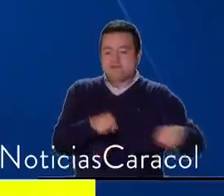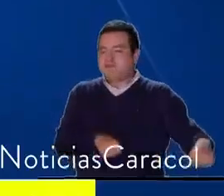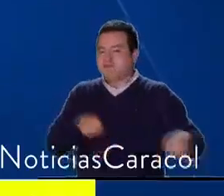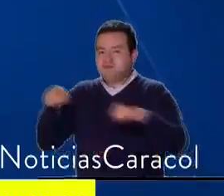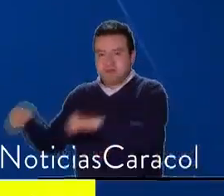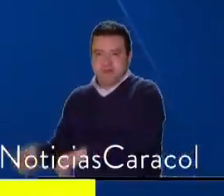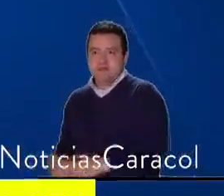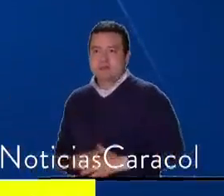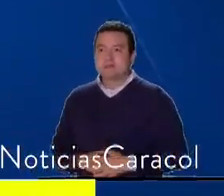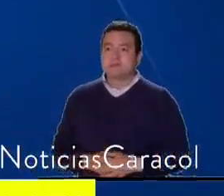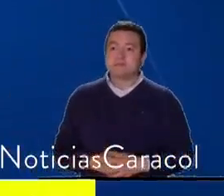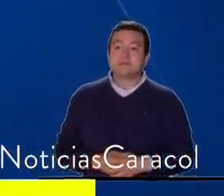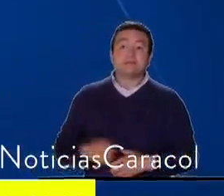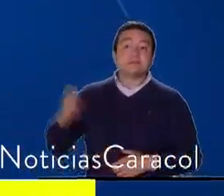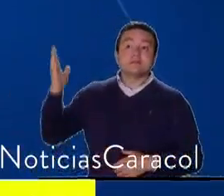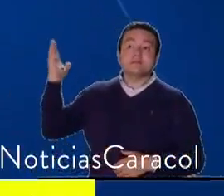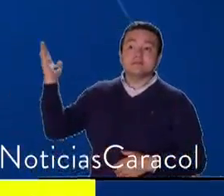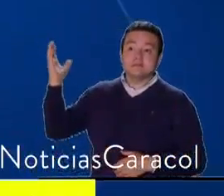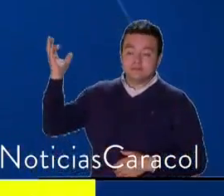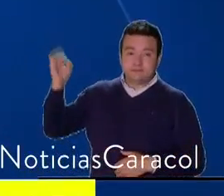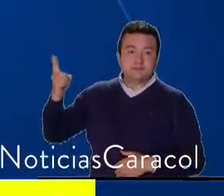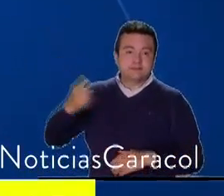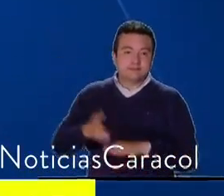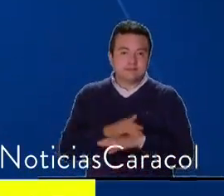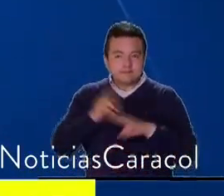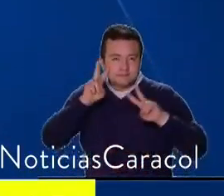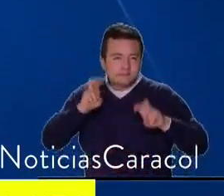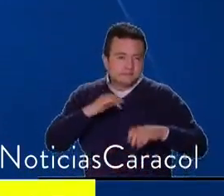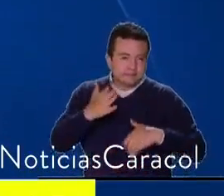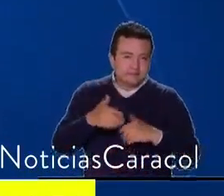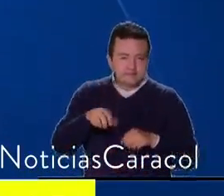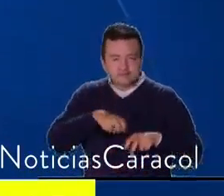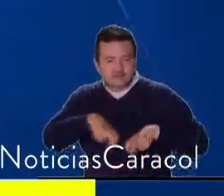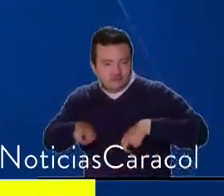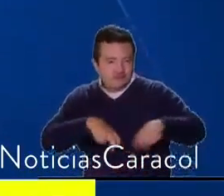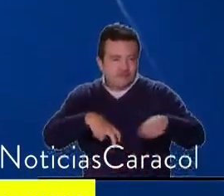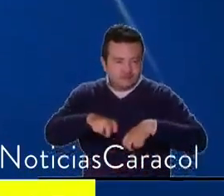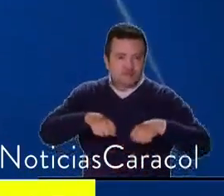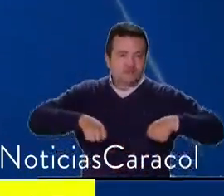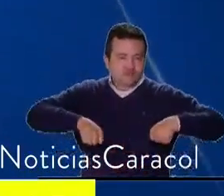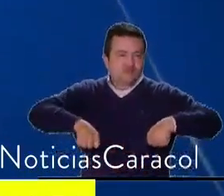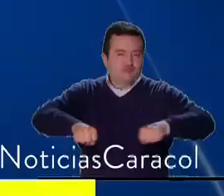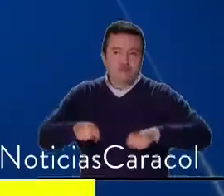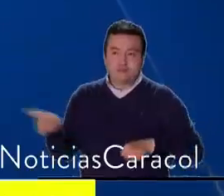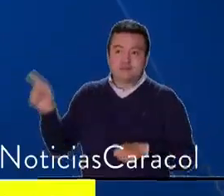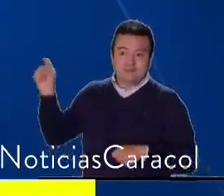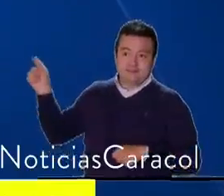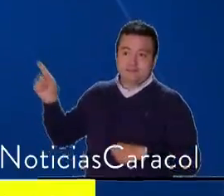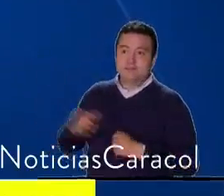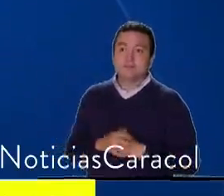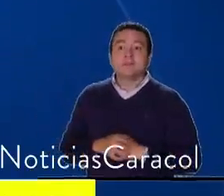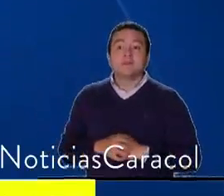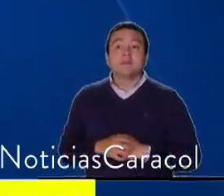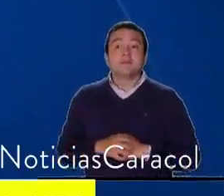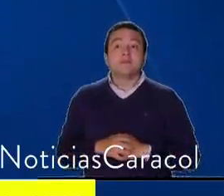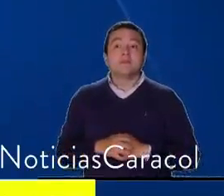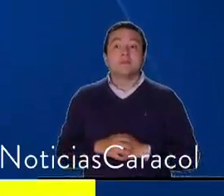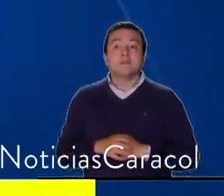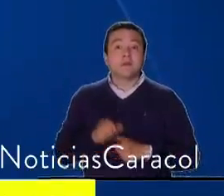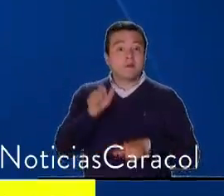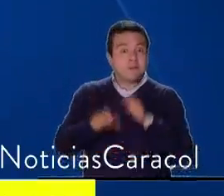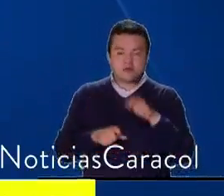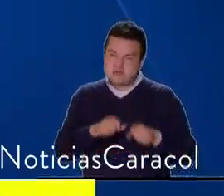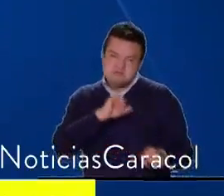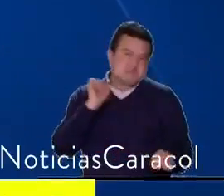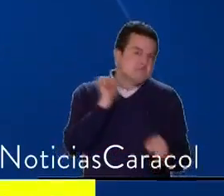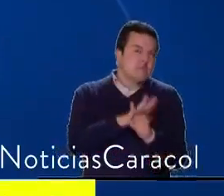La agresión se habría dado cuando se adelantaba un operativo de tránsito para inmovilizar esta motocicleta. Los señalados infractores se opusieron de forma